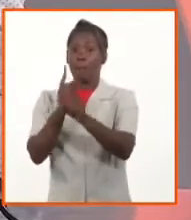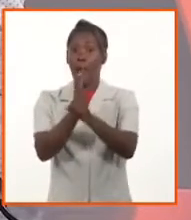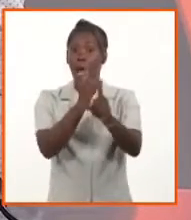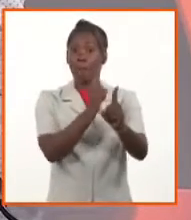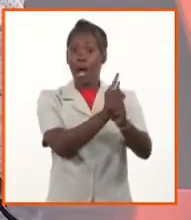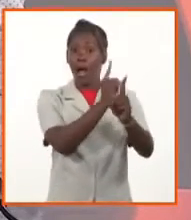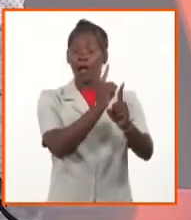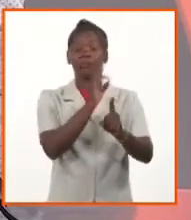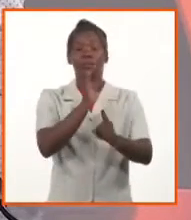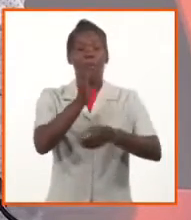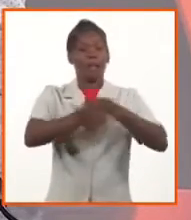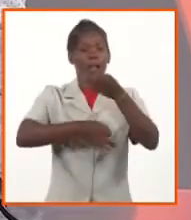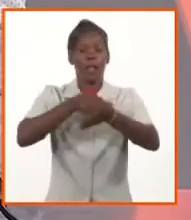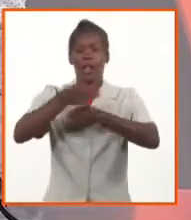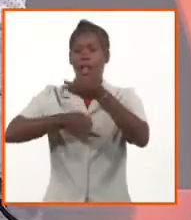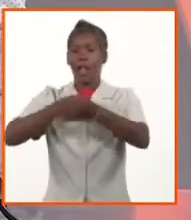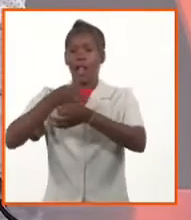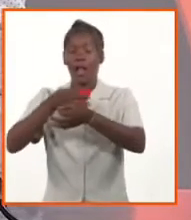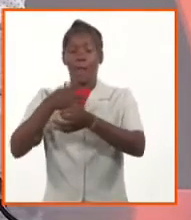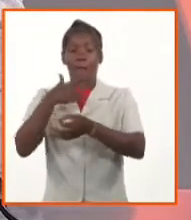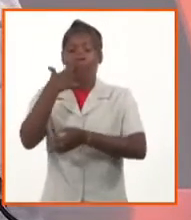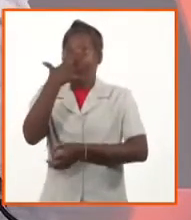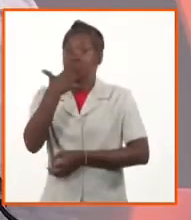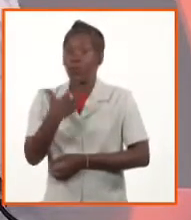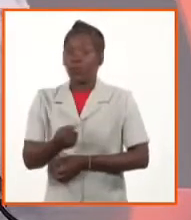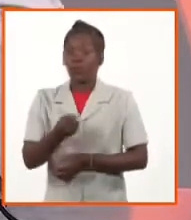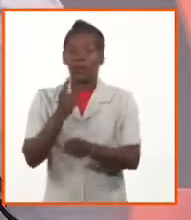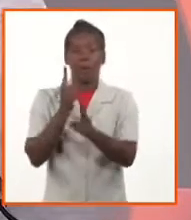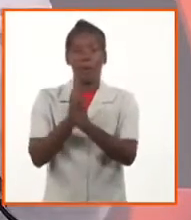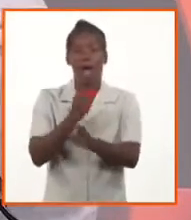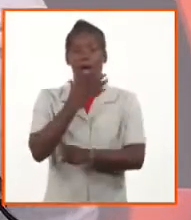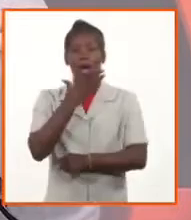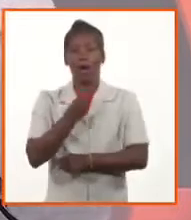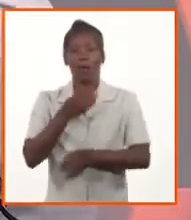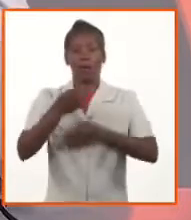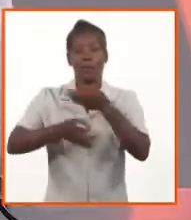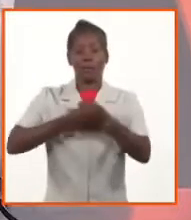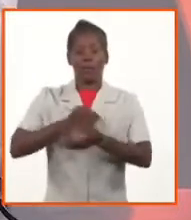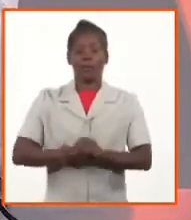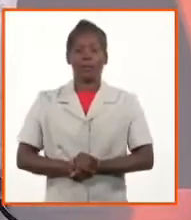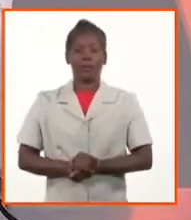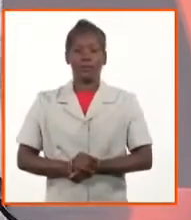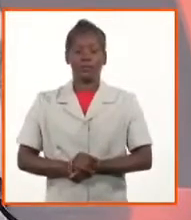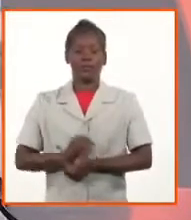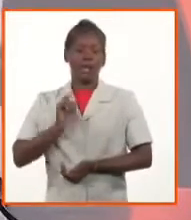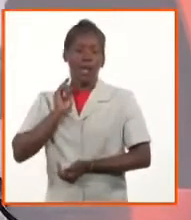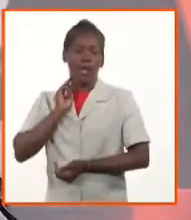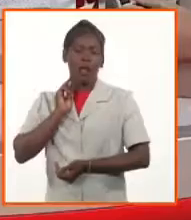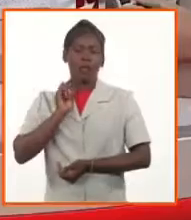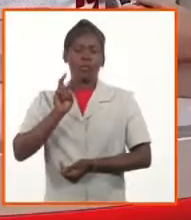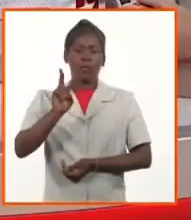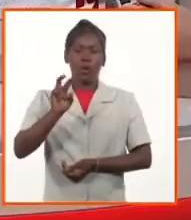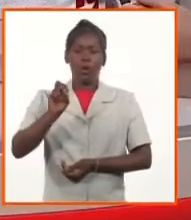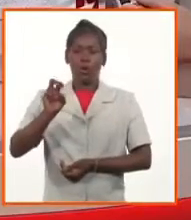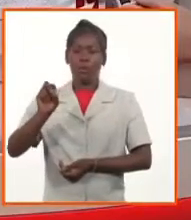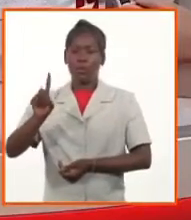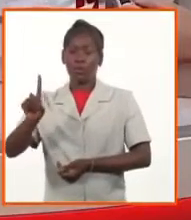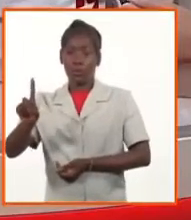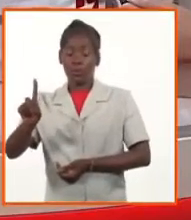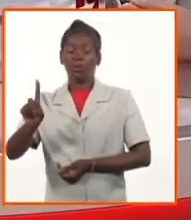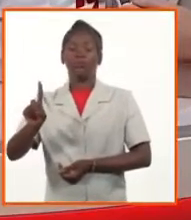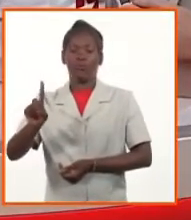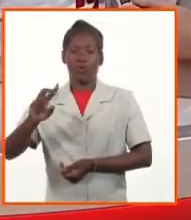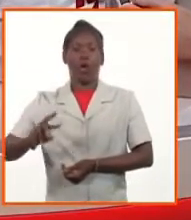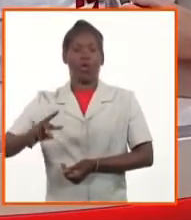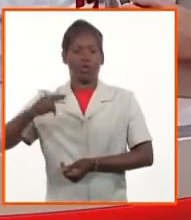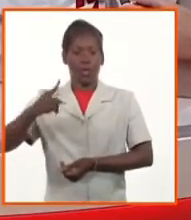los intelectuales y con los jóvenes. Luego nos acompañó una vez más en el 2001 en el primer encuentro, en el